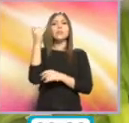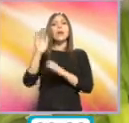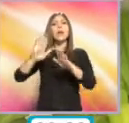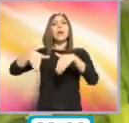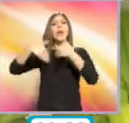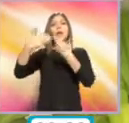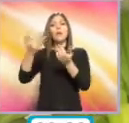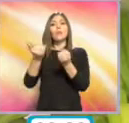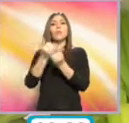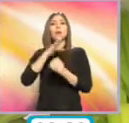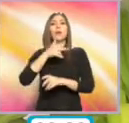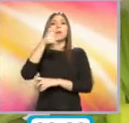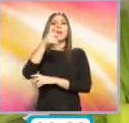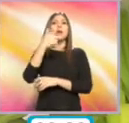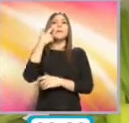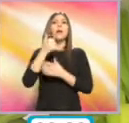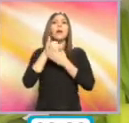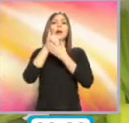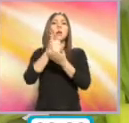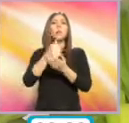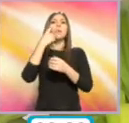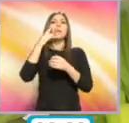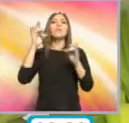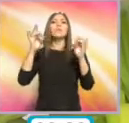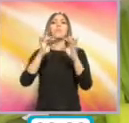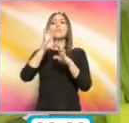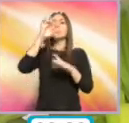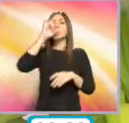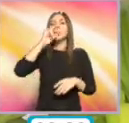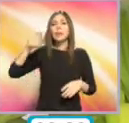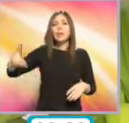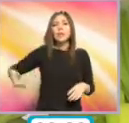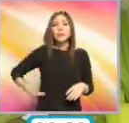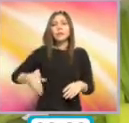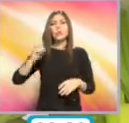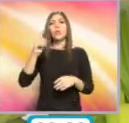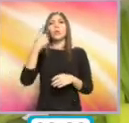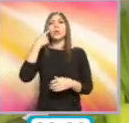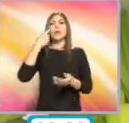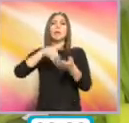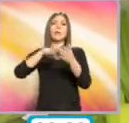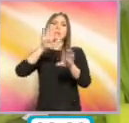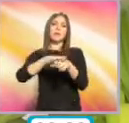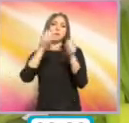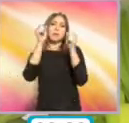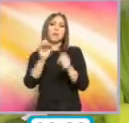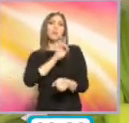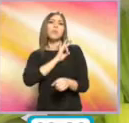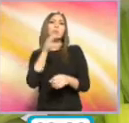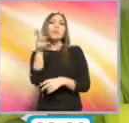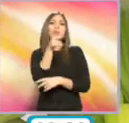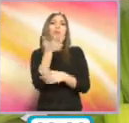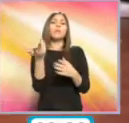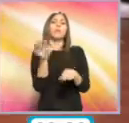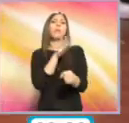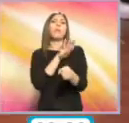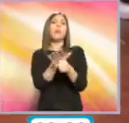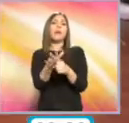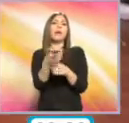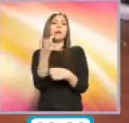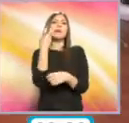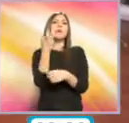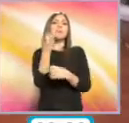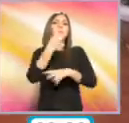y también cuando existe algún accidente, poder ver dentro de estas cámaras cuál fue realmente la causa,